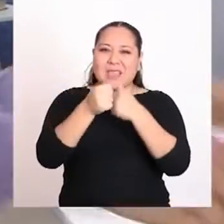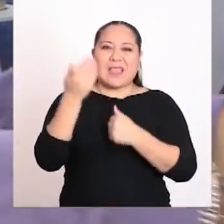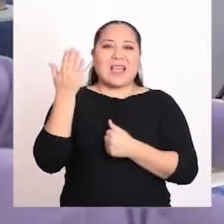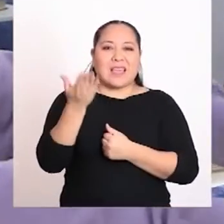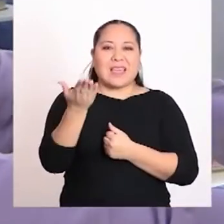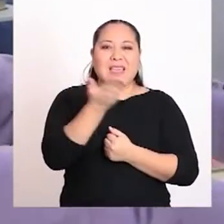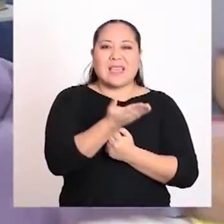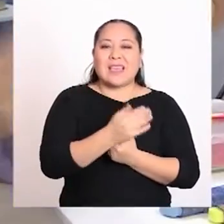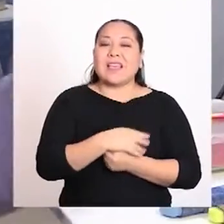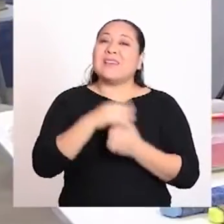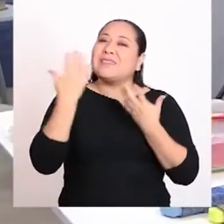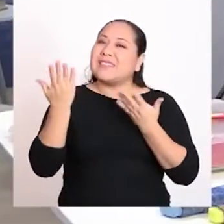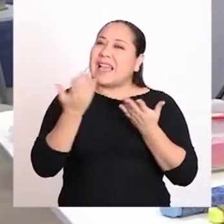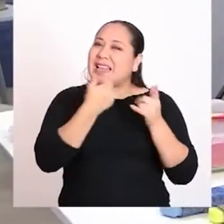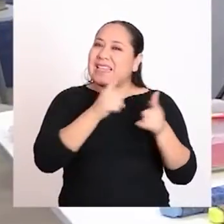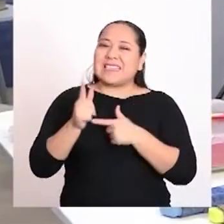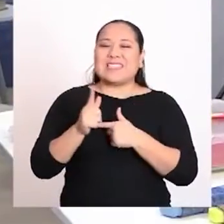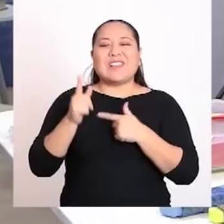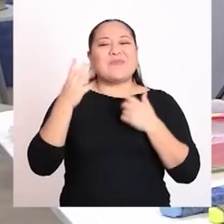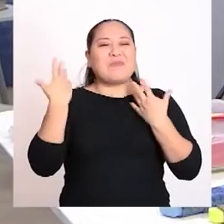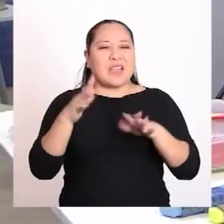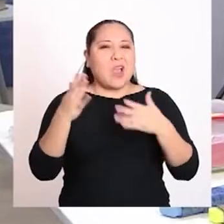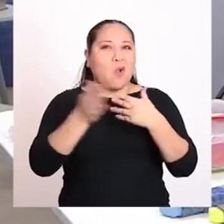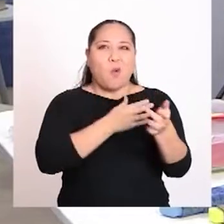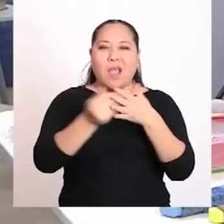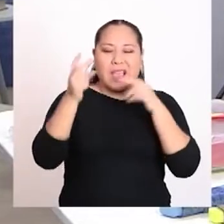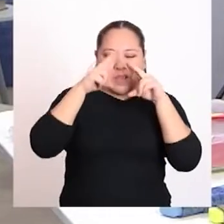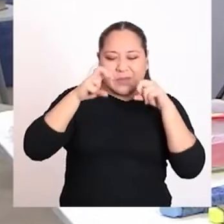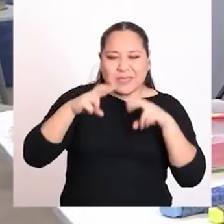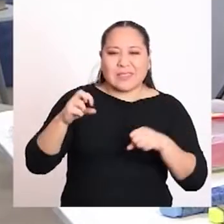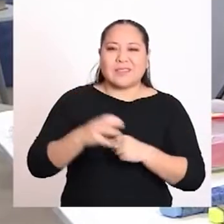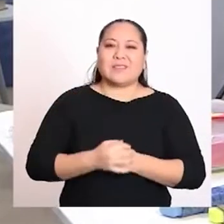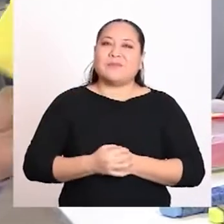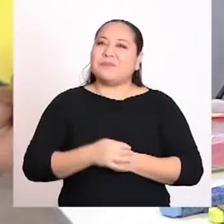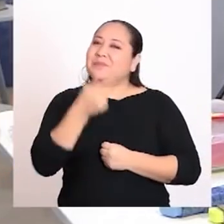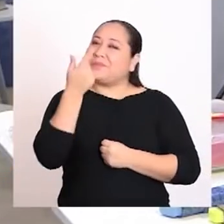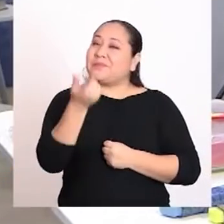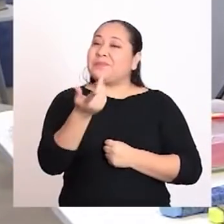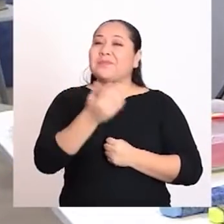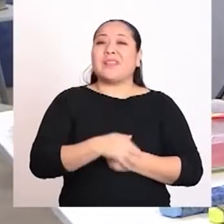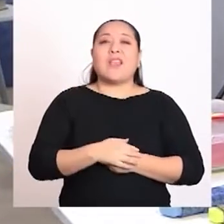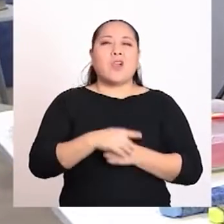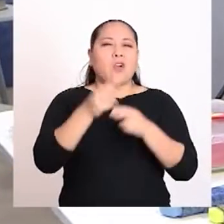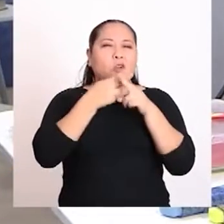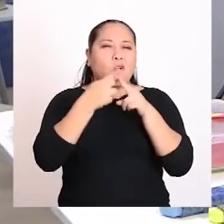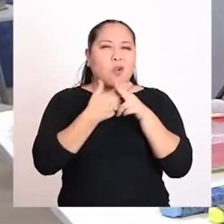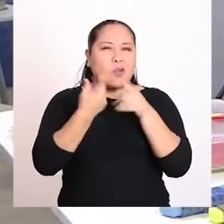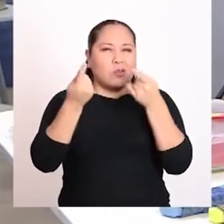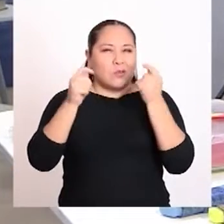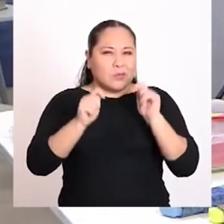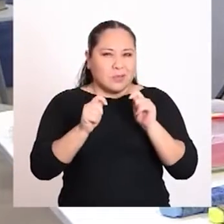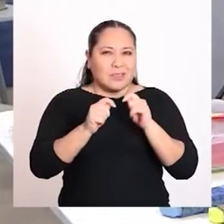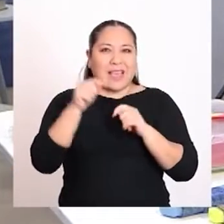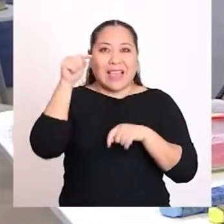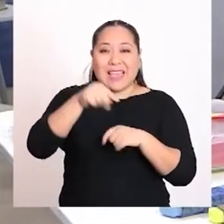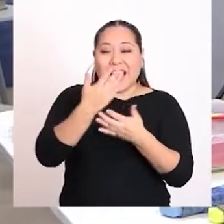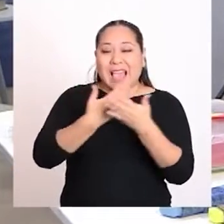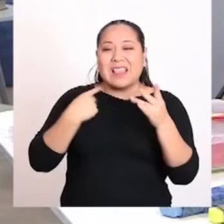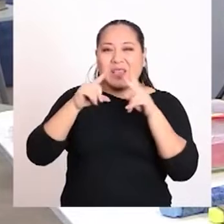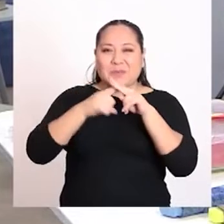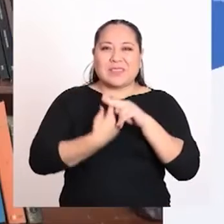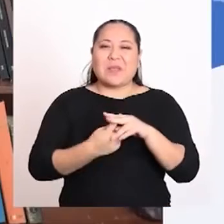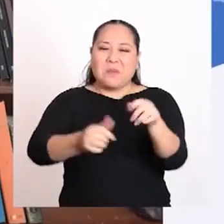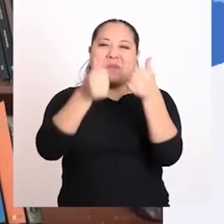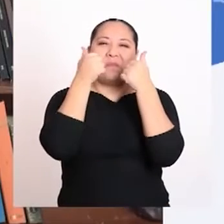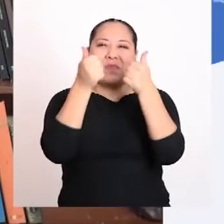¡Genial! Aquí tengo a la mano, siempre lista para cualquier investigación. ¿Qué tal si nos tomamos un breve descanso aquí antes